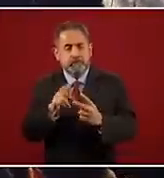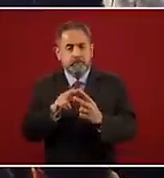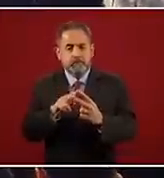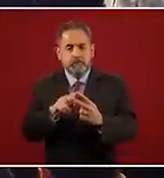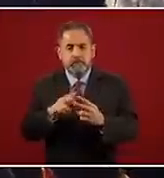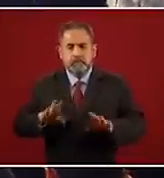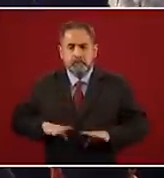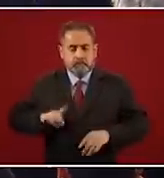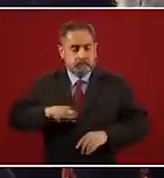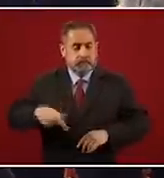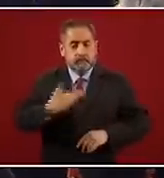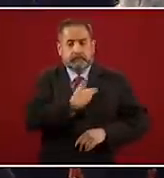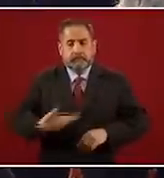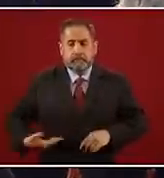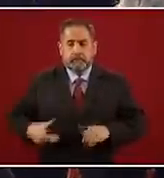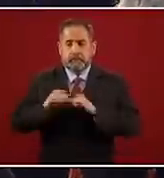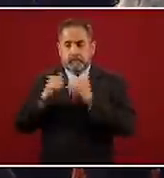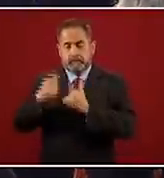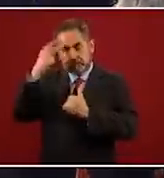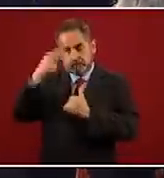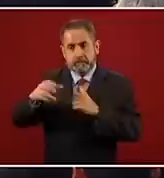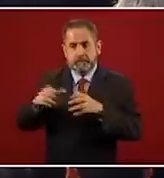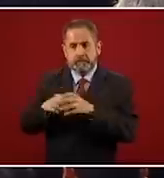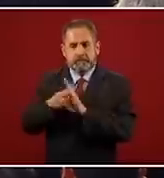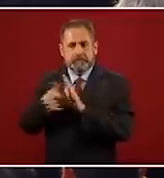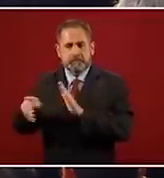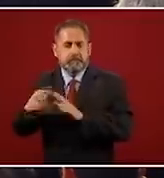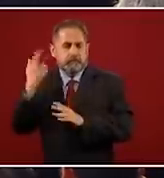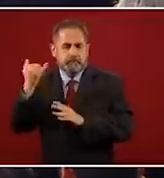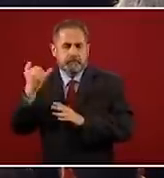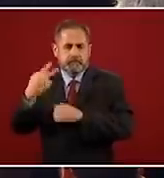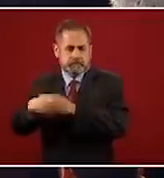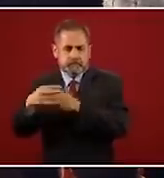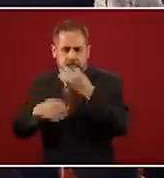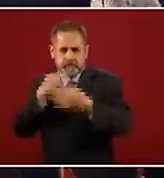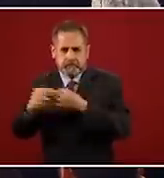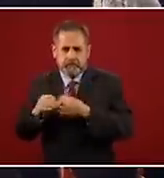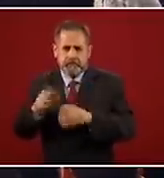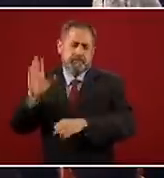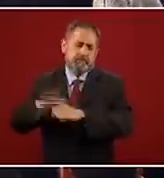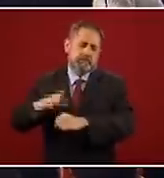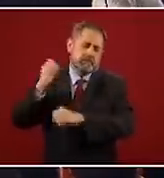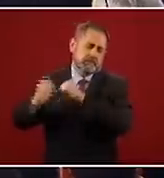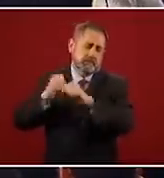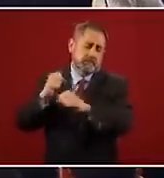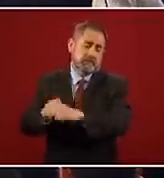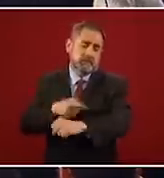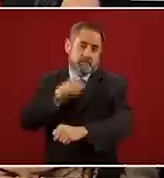mi carácter de presidente de la Asociación Mexicana de Periodistas de Radio y Televisión. Es la más longeva de México, data